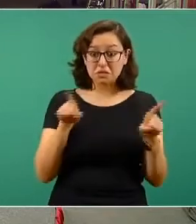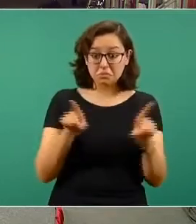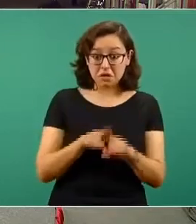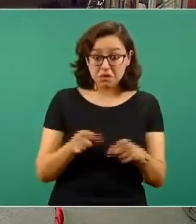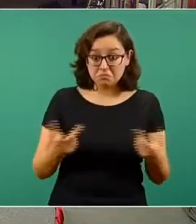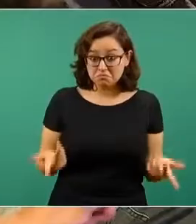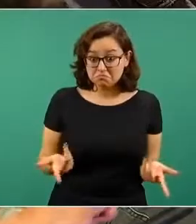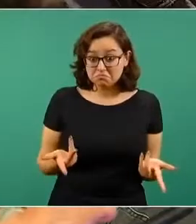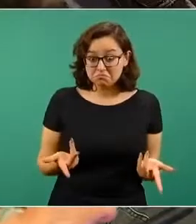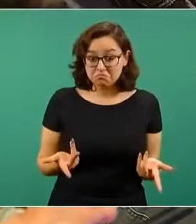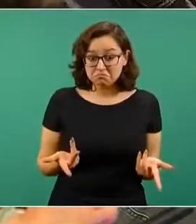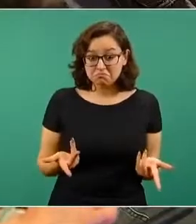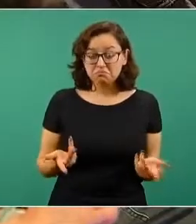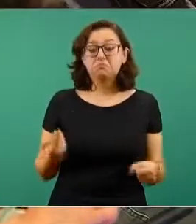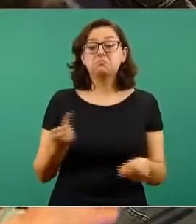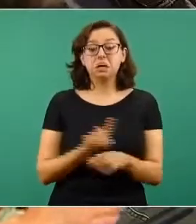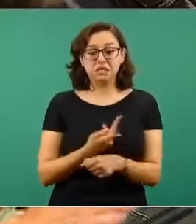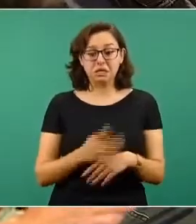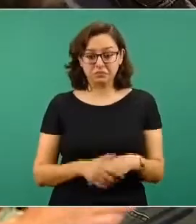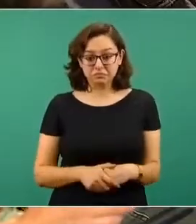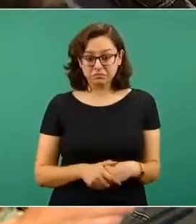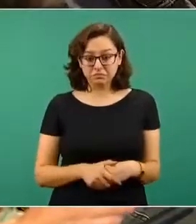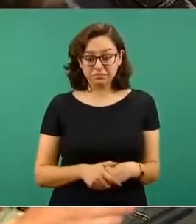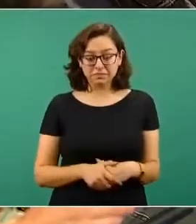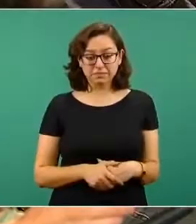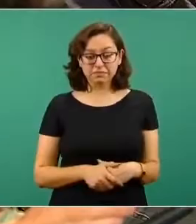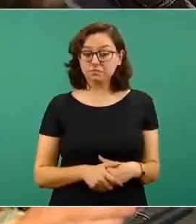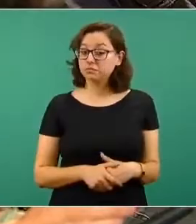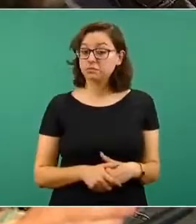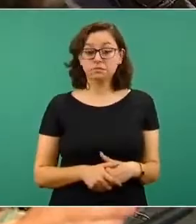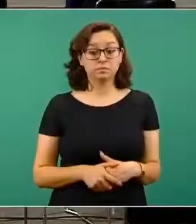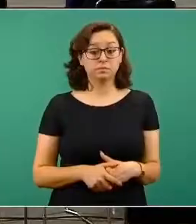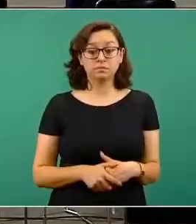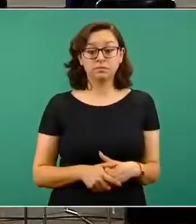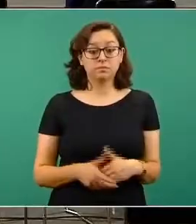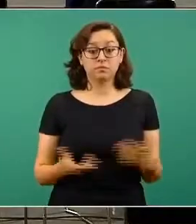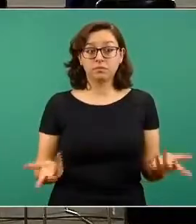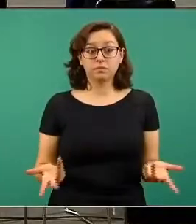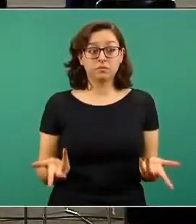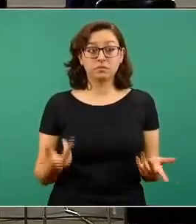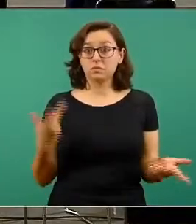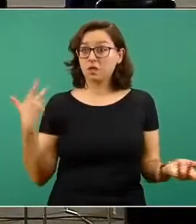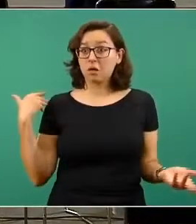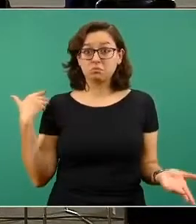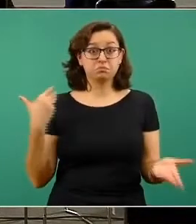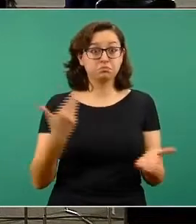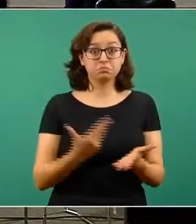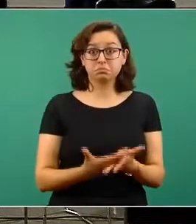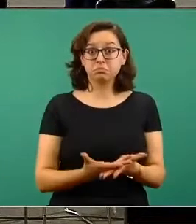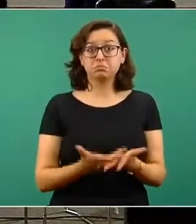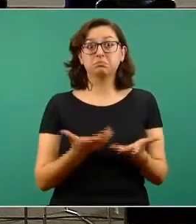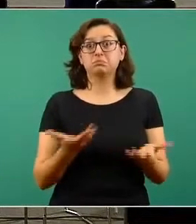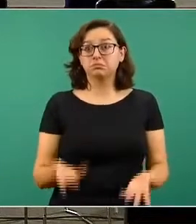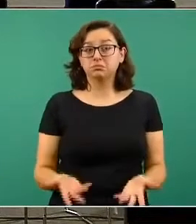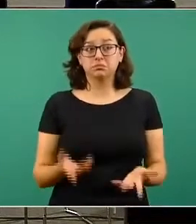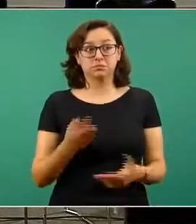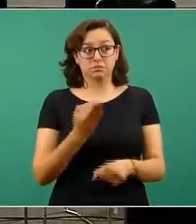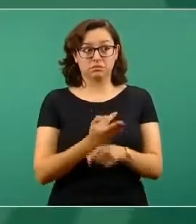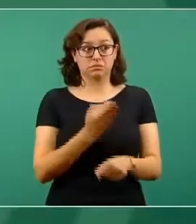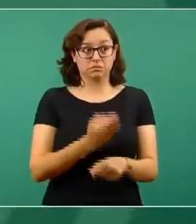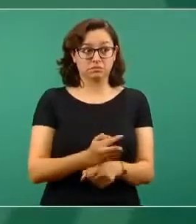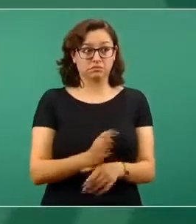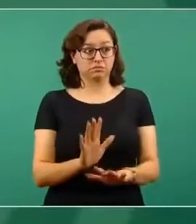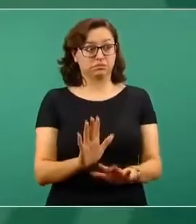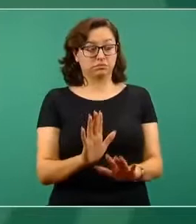ha sucedido en esos casos. Al menos como este evento, obviamente en los que ha habido toda